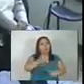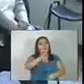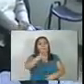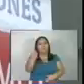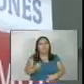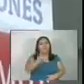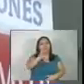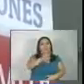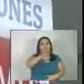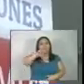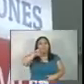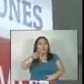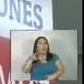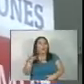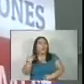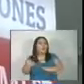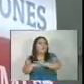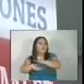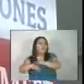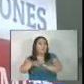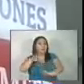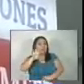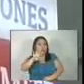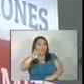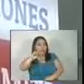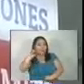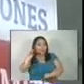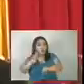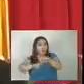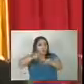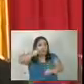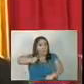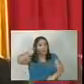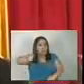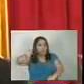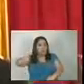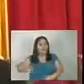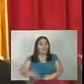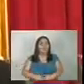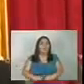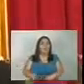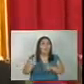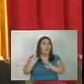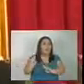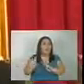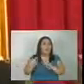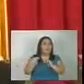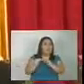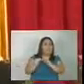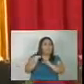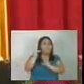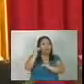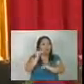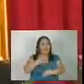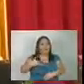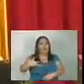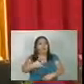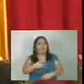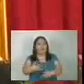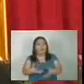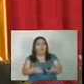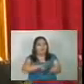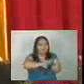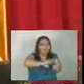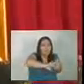para establecer un mínimo de 400 dólares mensuales. Ojalá fuera más, siempre quisiéramos un salario más